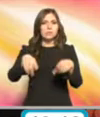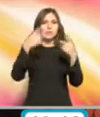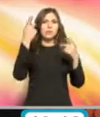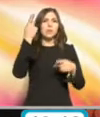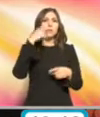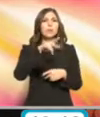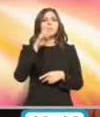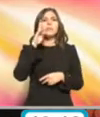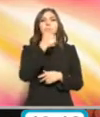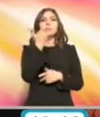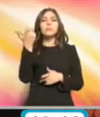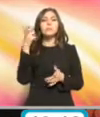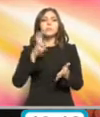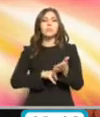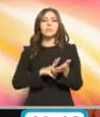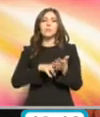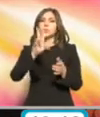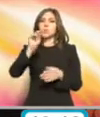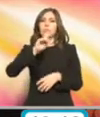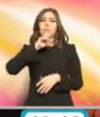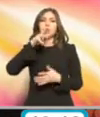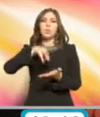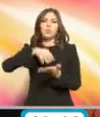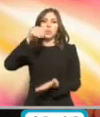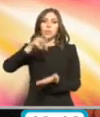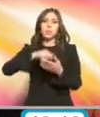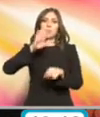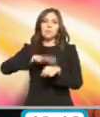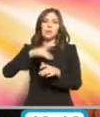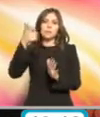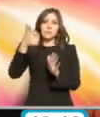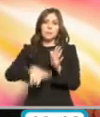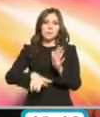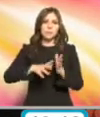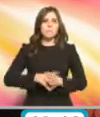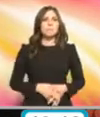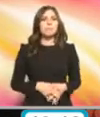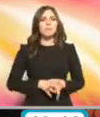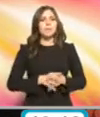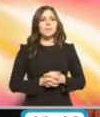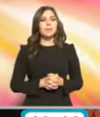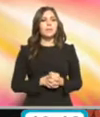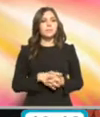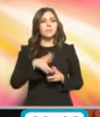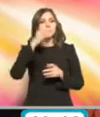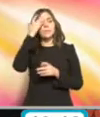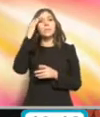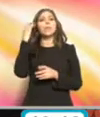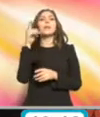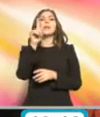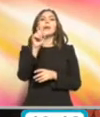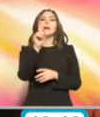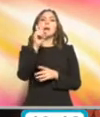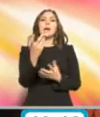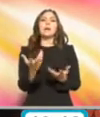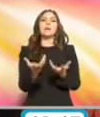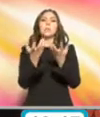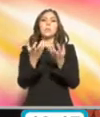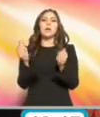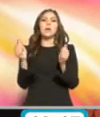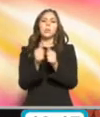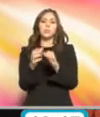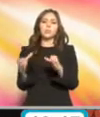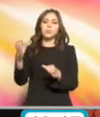pero estuve checando costeo, señora, y no, compra en polvito mejor. Ah, bueno, es más caro. Sí, es A un baño poquito, María, sí. entonces. A baño María vamos a hidratar